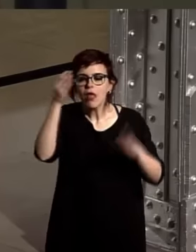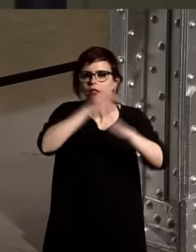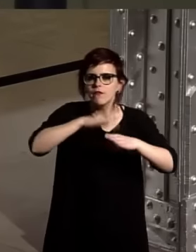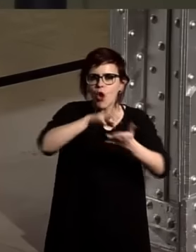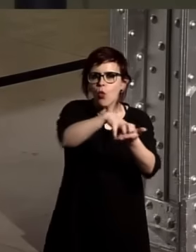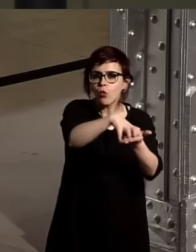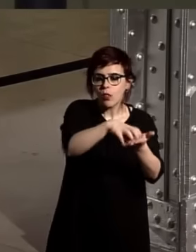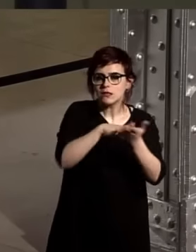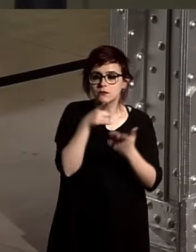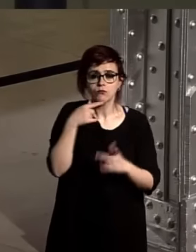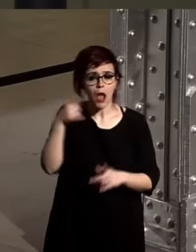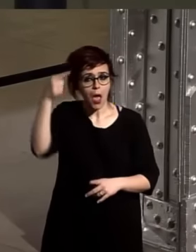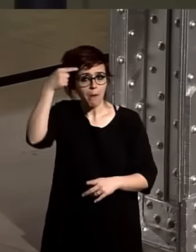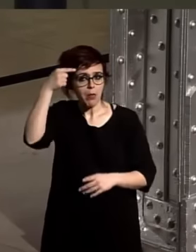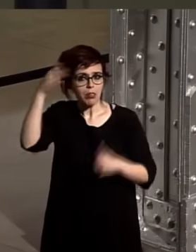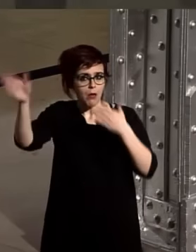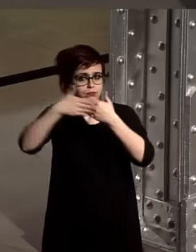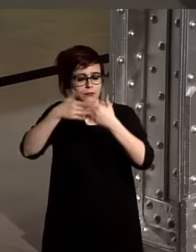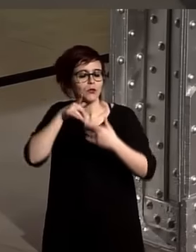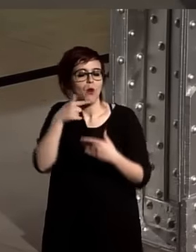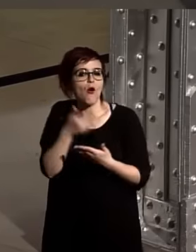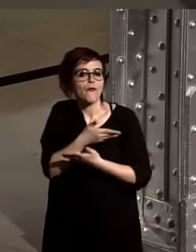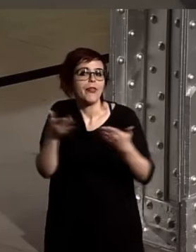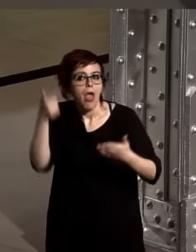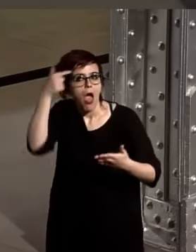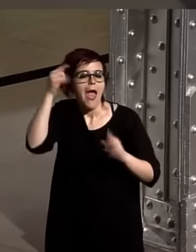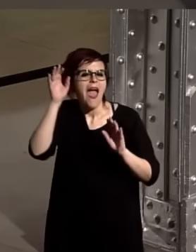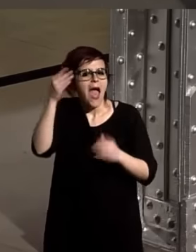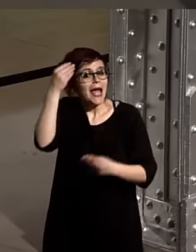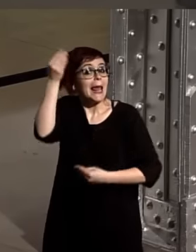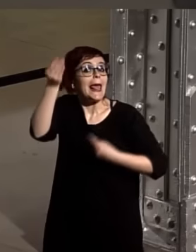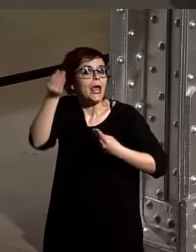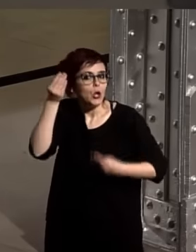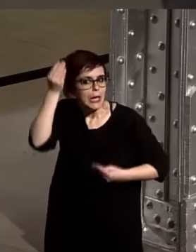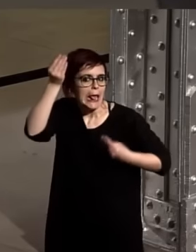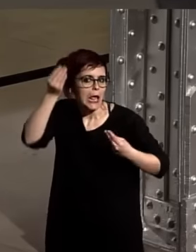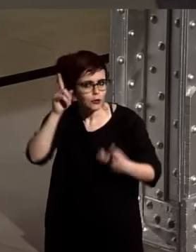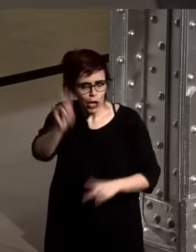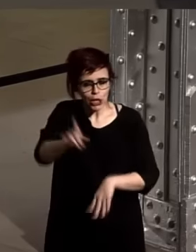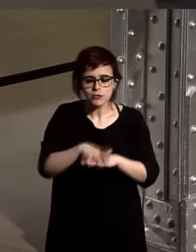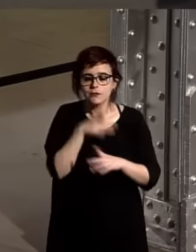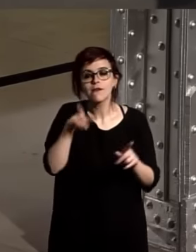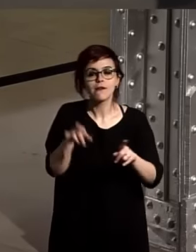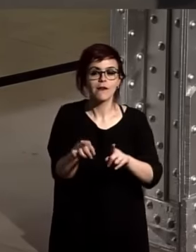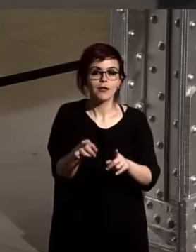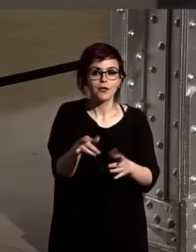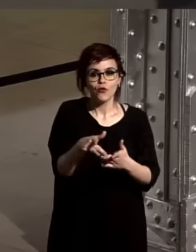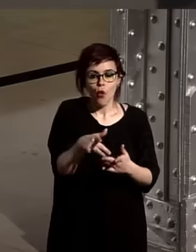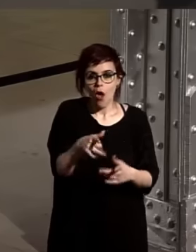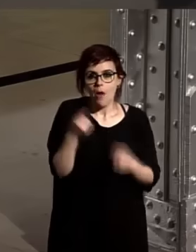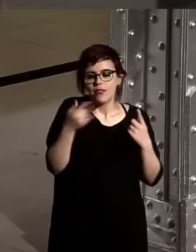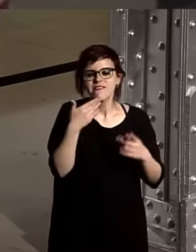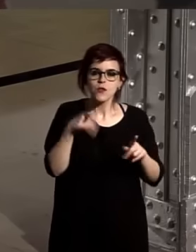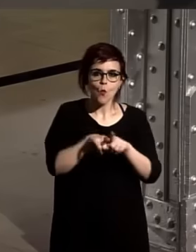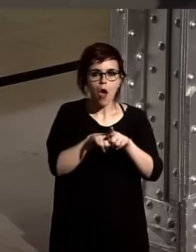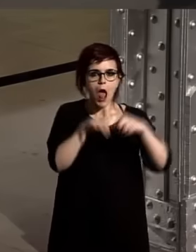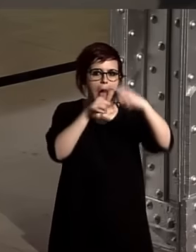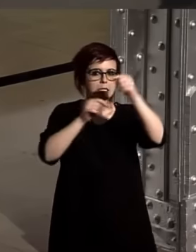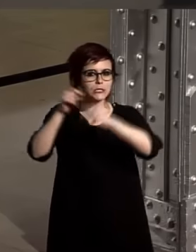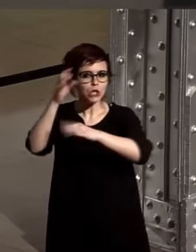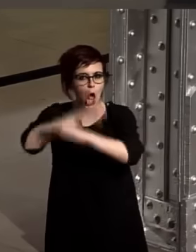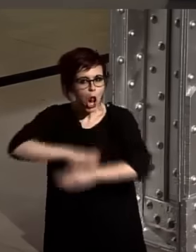cerrada dogmática cree Sí cuando a mí me me fastidia cuando si viene un astrólogo por decir